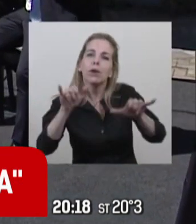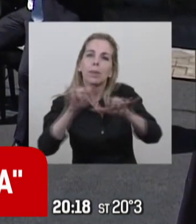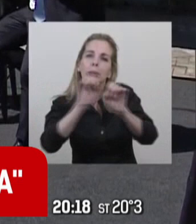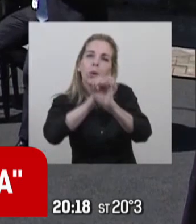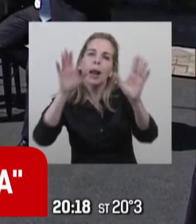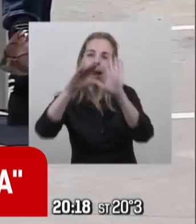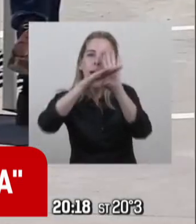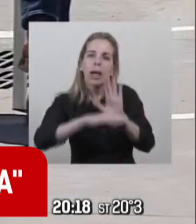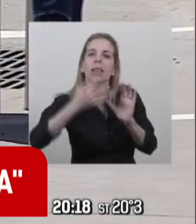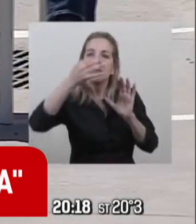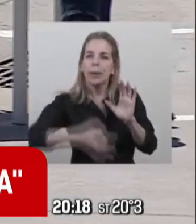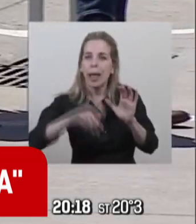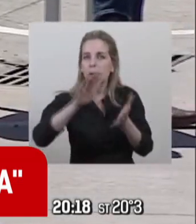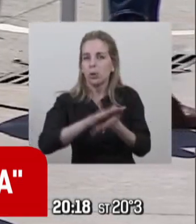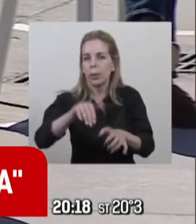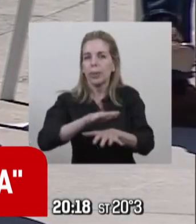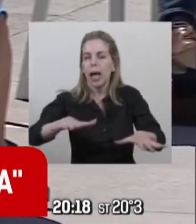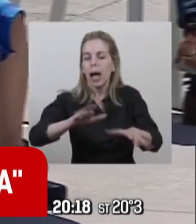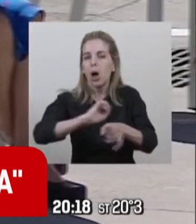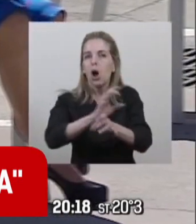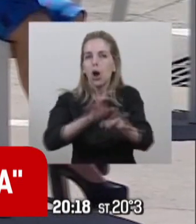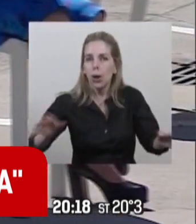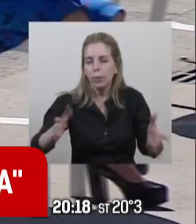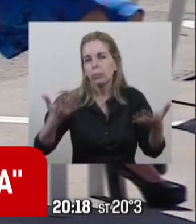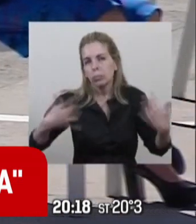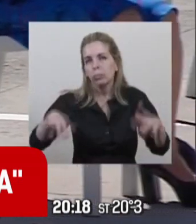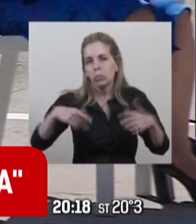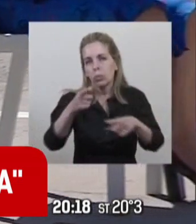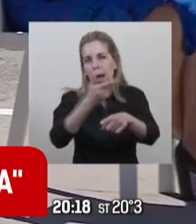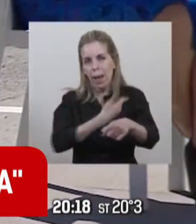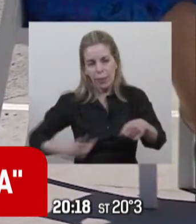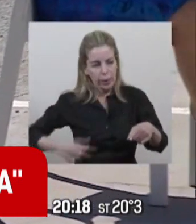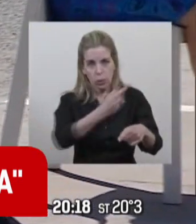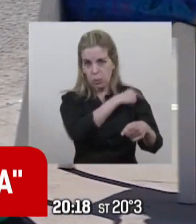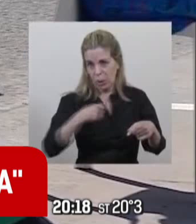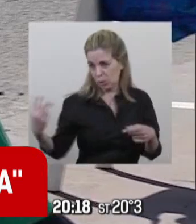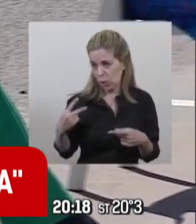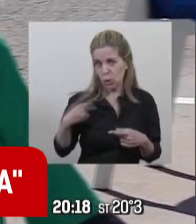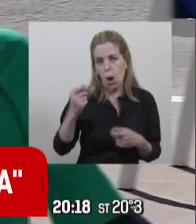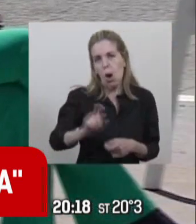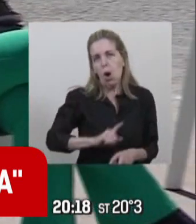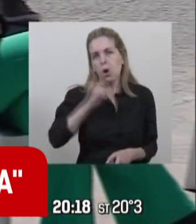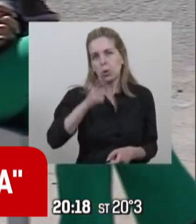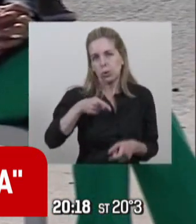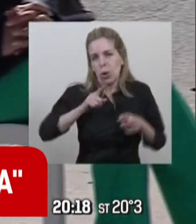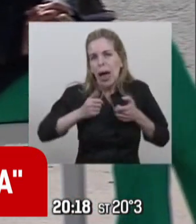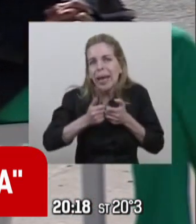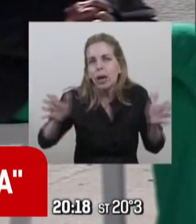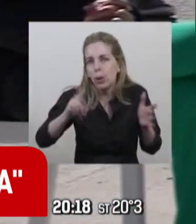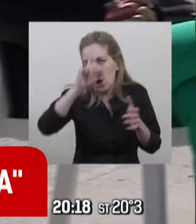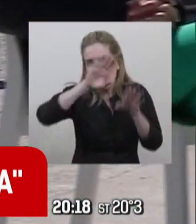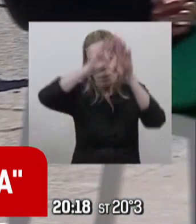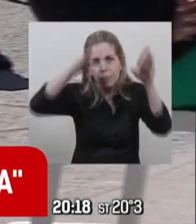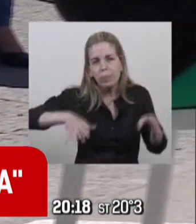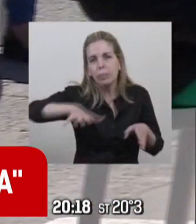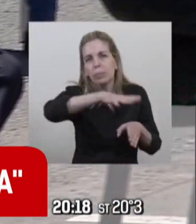del Ministerio de Gobierno, del Ministerio de Salud, de la Jefatura de Gabinete de Ministros. Desarrollamos dos sistemas adicionales.